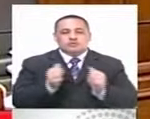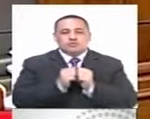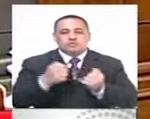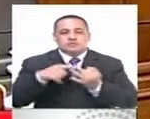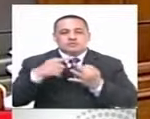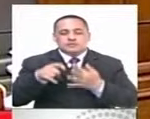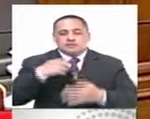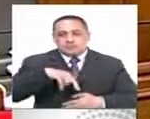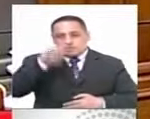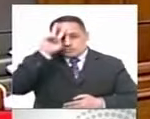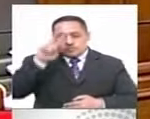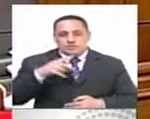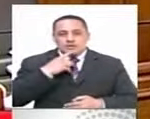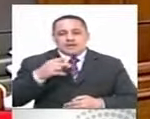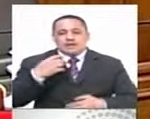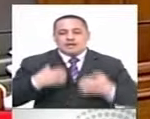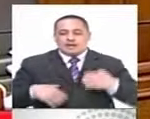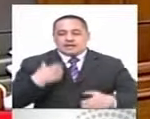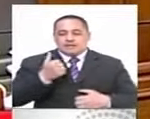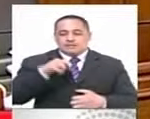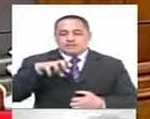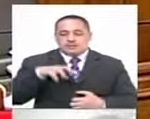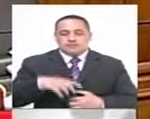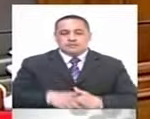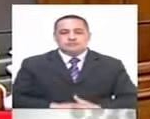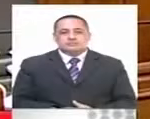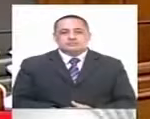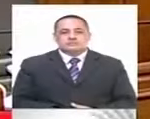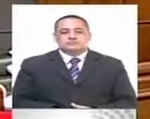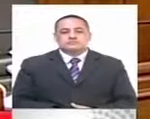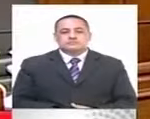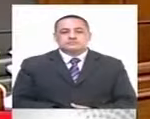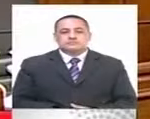del Perú. Alianza para el Progreso.